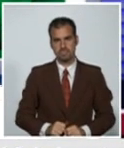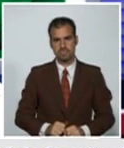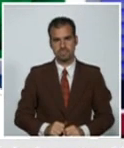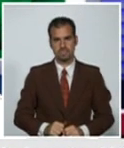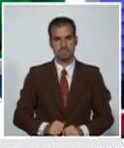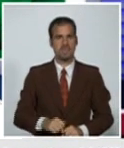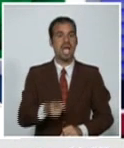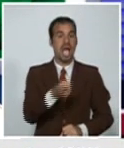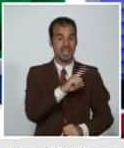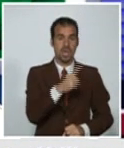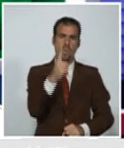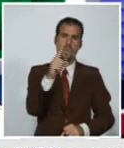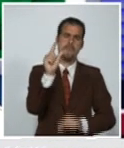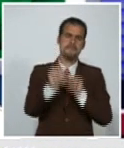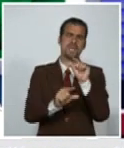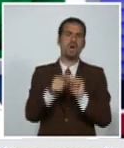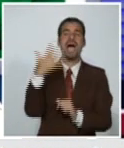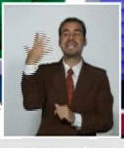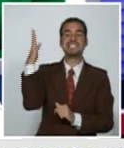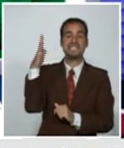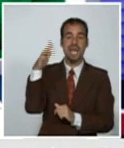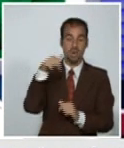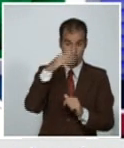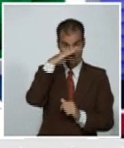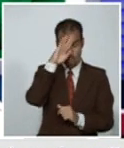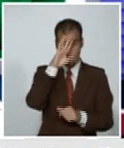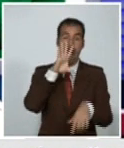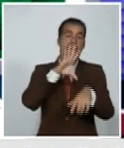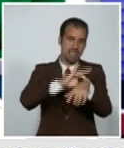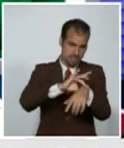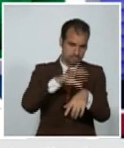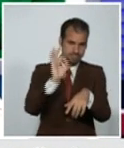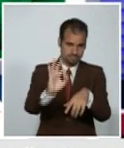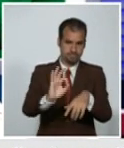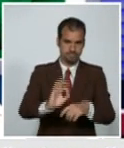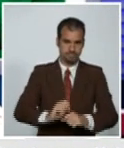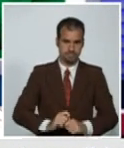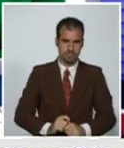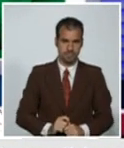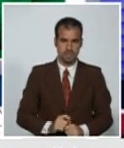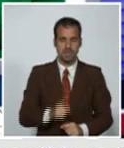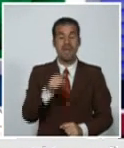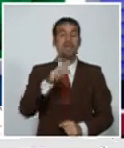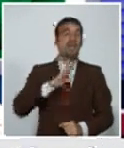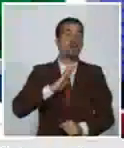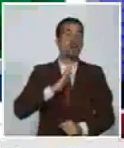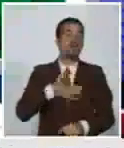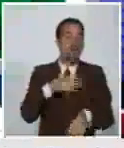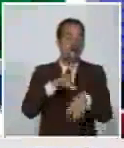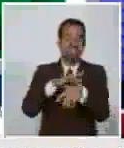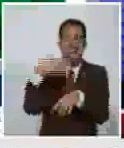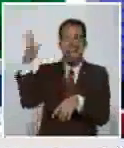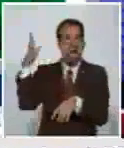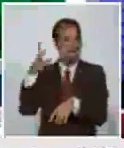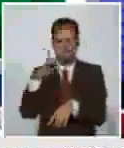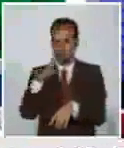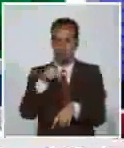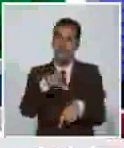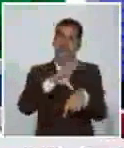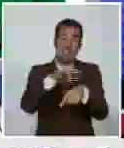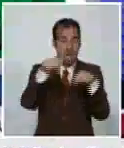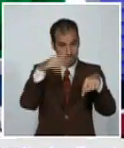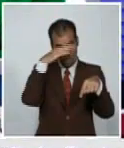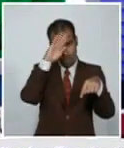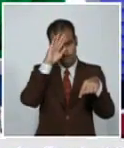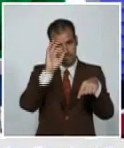con COVID-19 en nuestro país. Estamos hablando, pero que es un caso autóctono, no es importado.